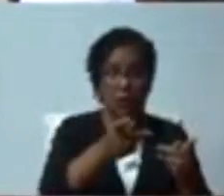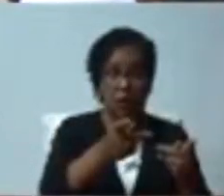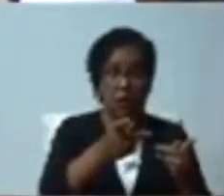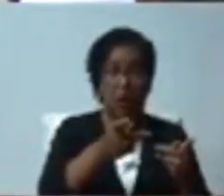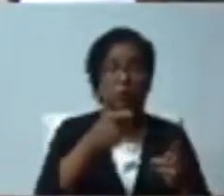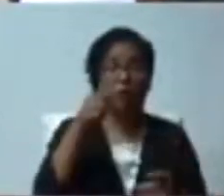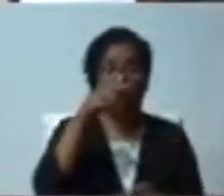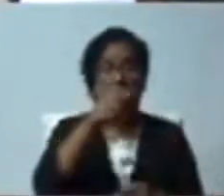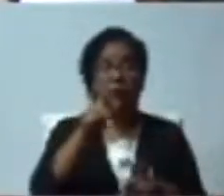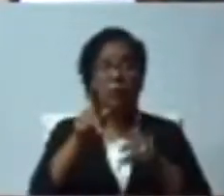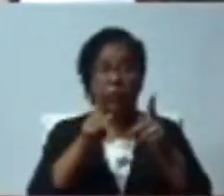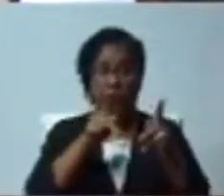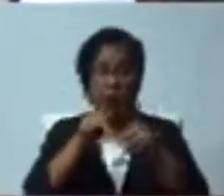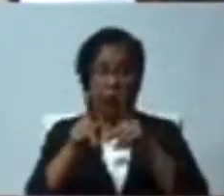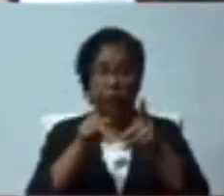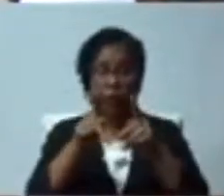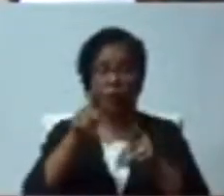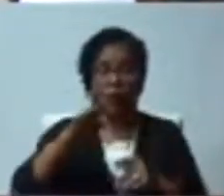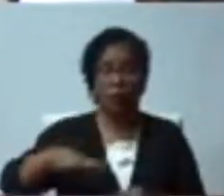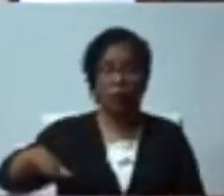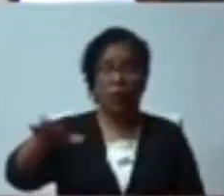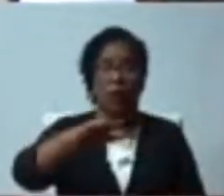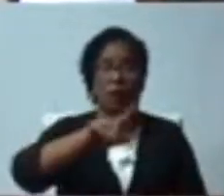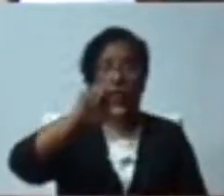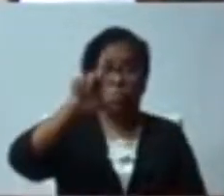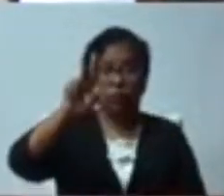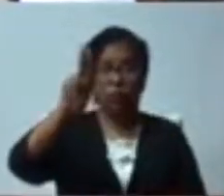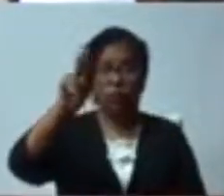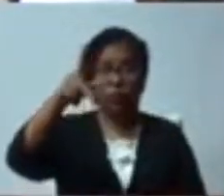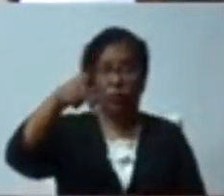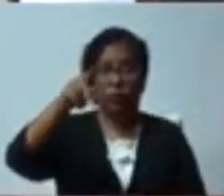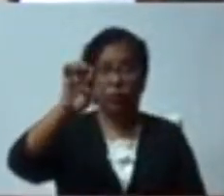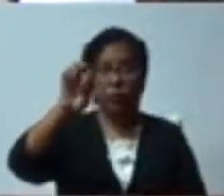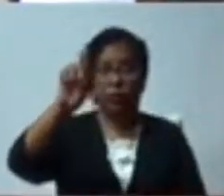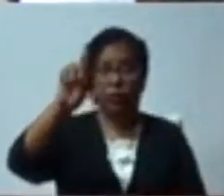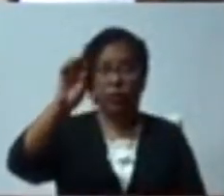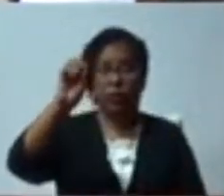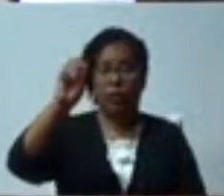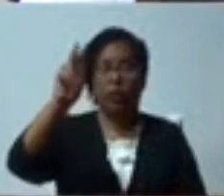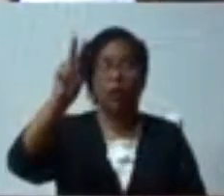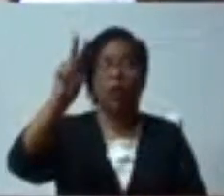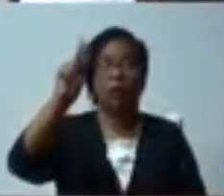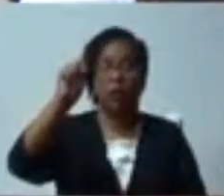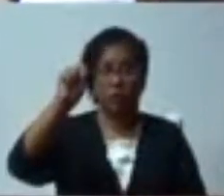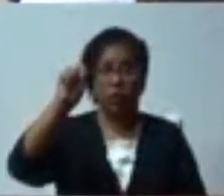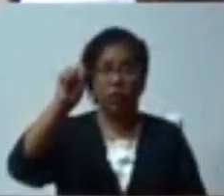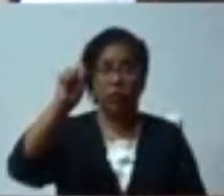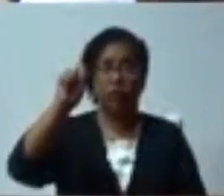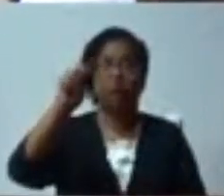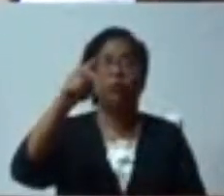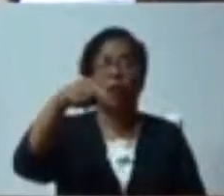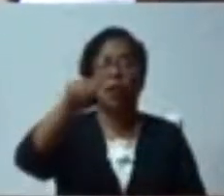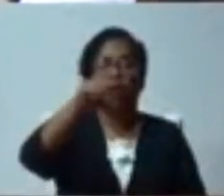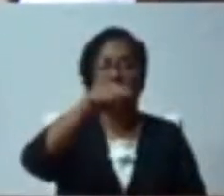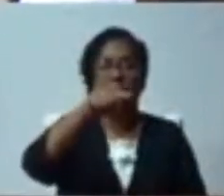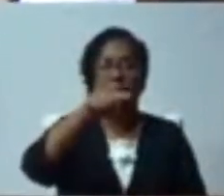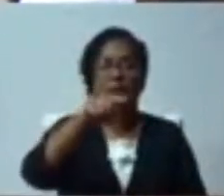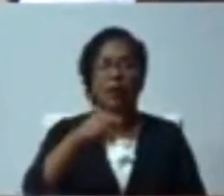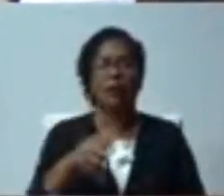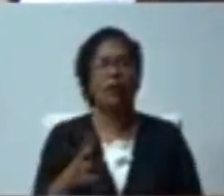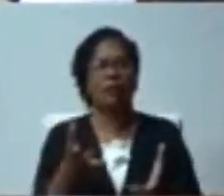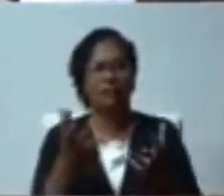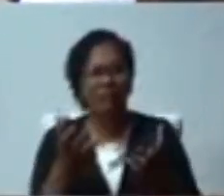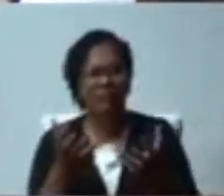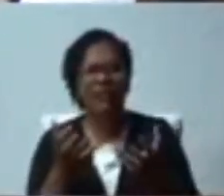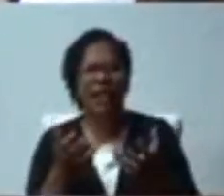Luperón, no sé si se llama así, Bahía de Luperón, en la Bahía de Luperón, donde ellos nos reclamaban que había que tomar